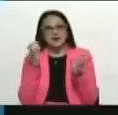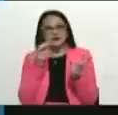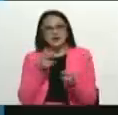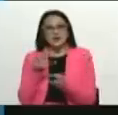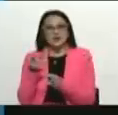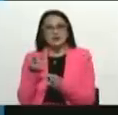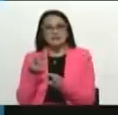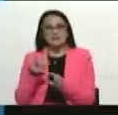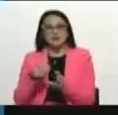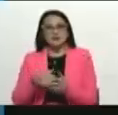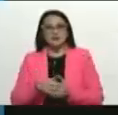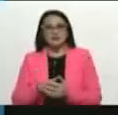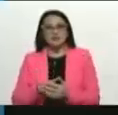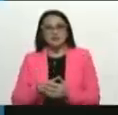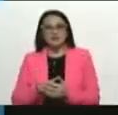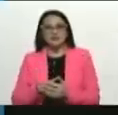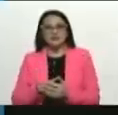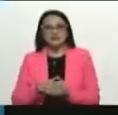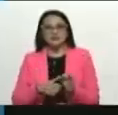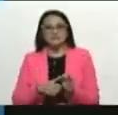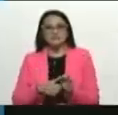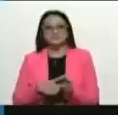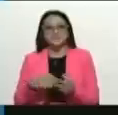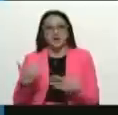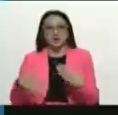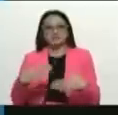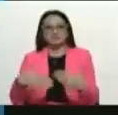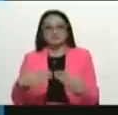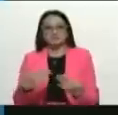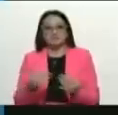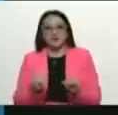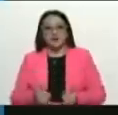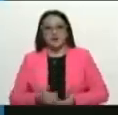así es que los vamos a procesar.